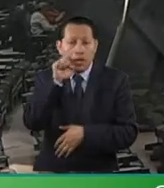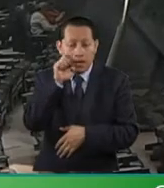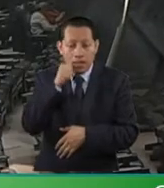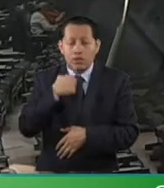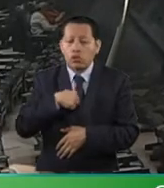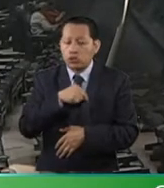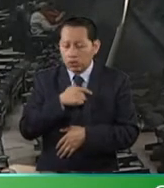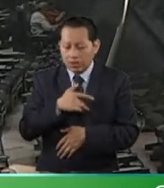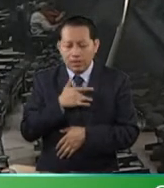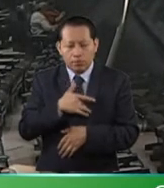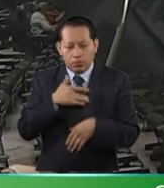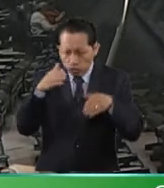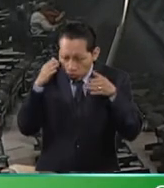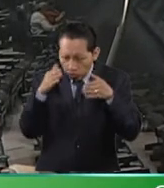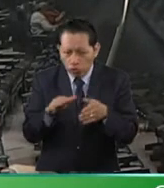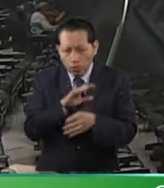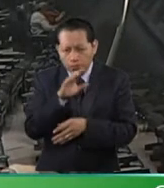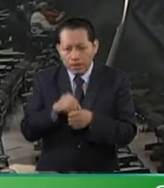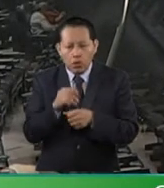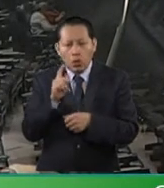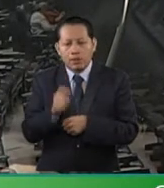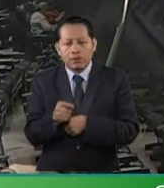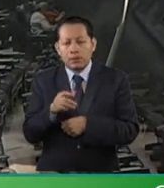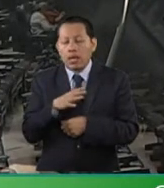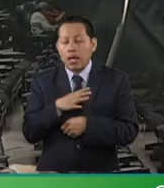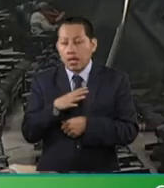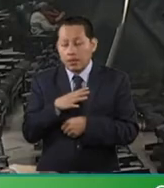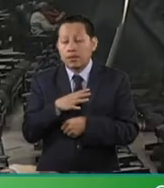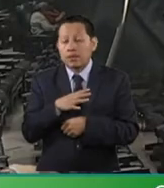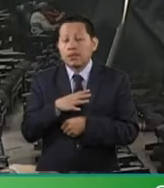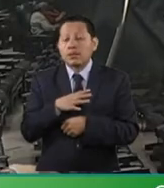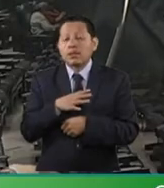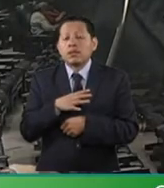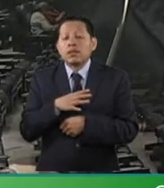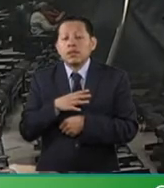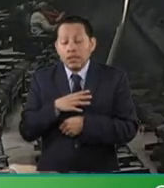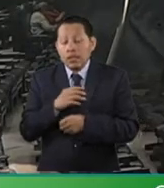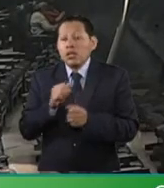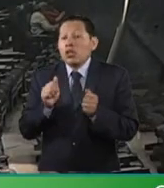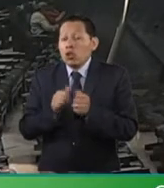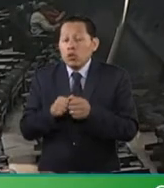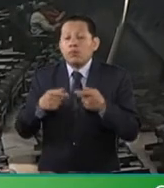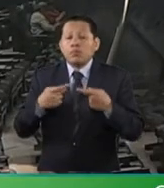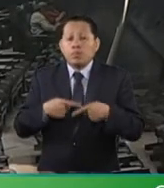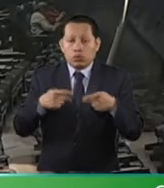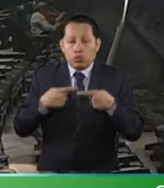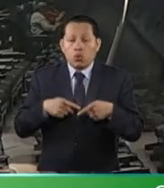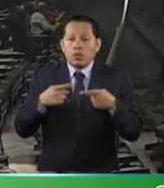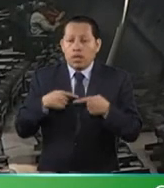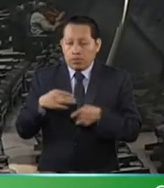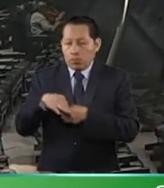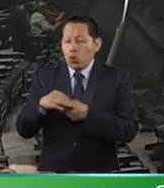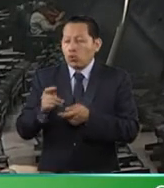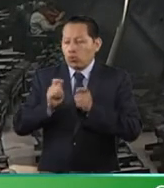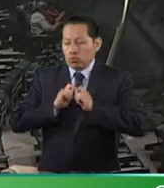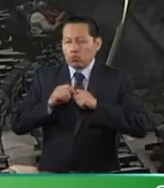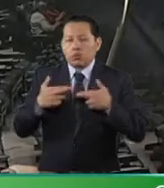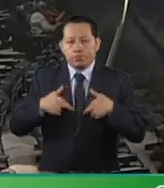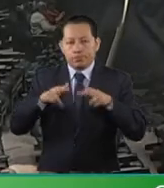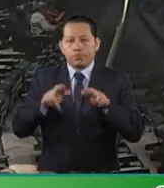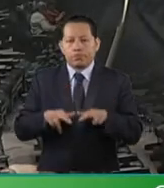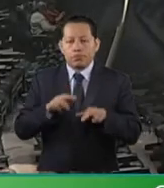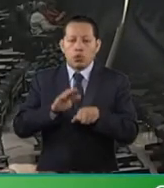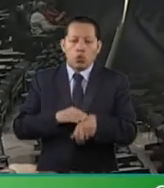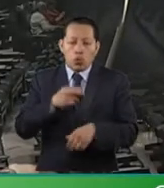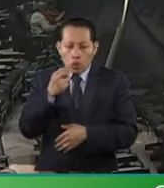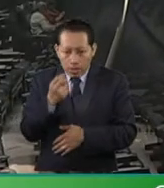principal compromiso es que nuestros representados es con nuestros representados. Por eso hemos pedido